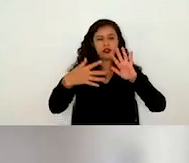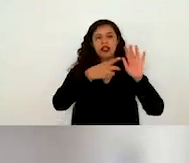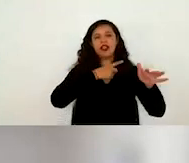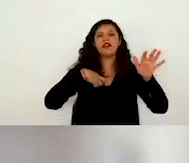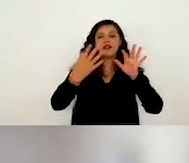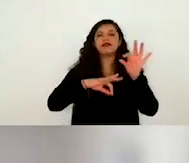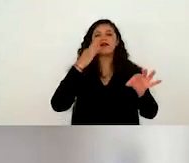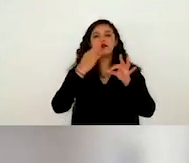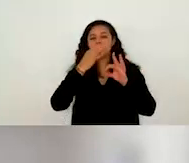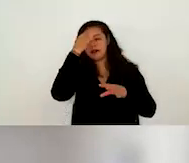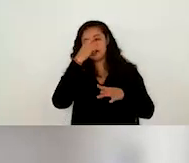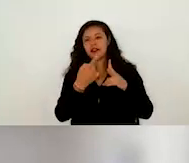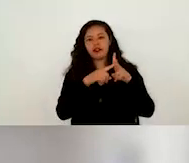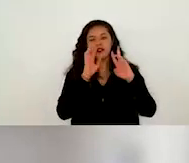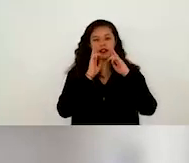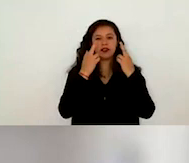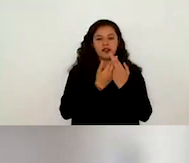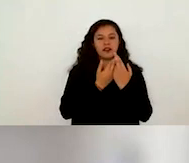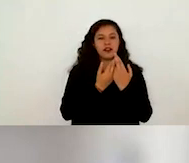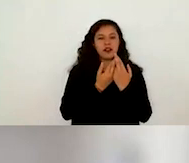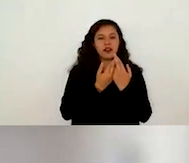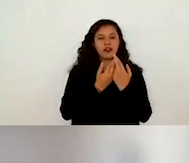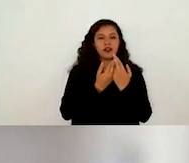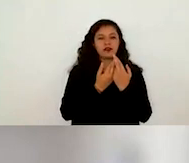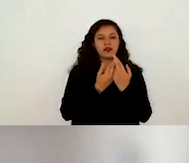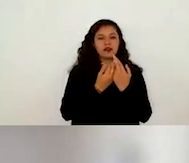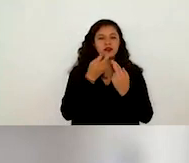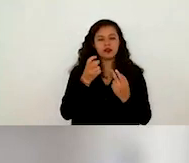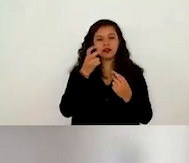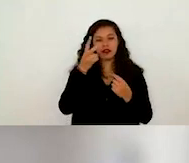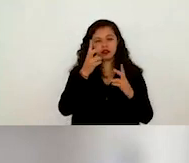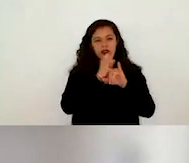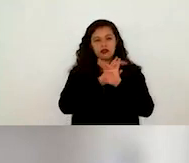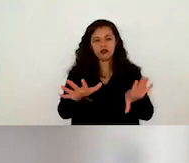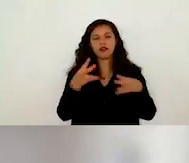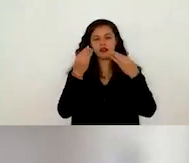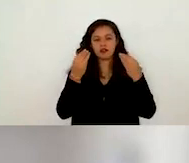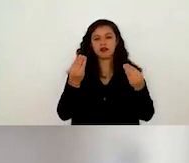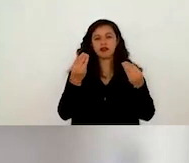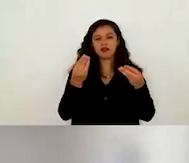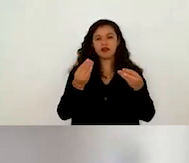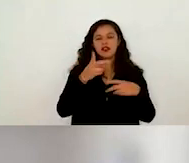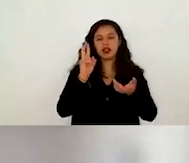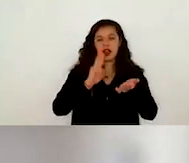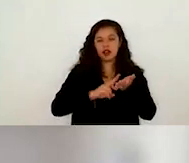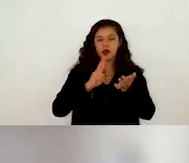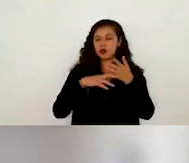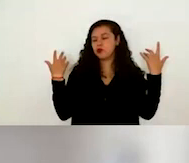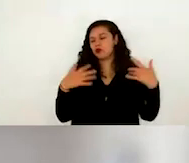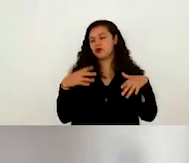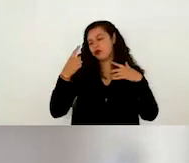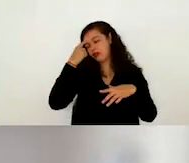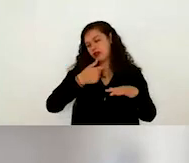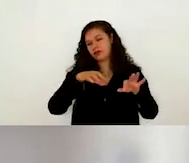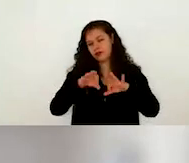inicio de la sesión son pocas poco tiempo lo que tenemos si es mucha información y la verdad muy valioso para él para el trabajo